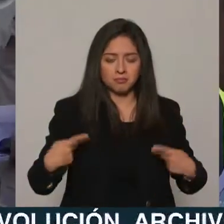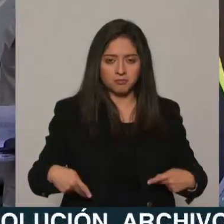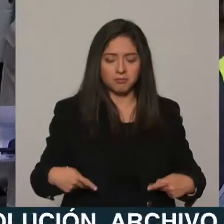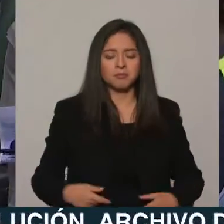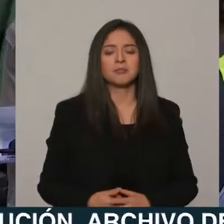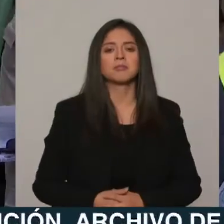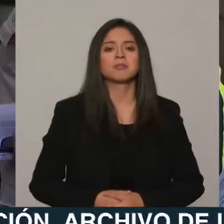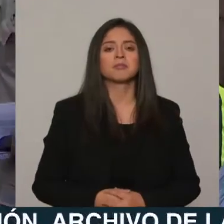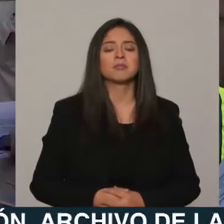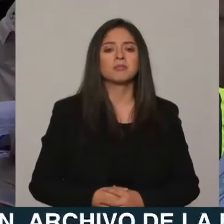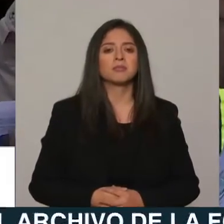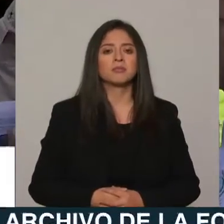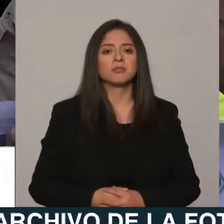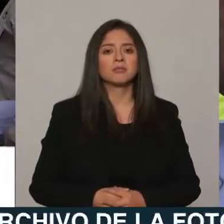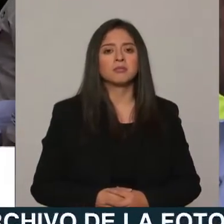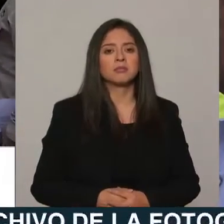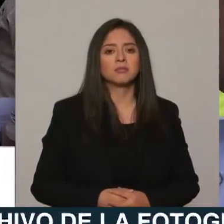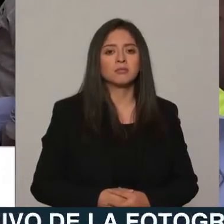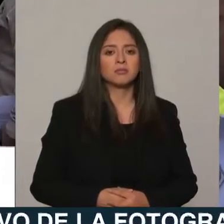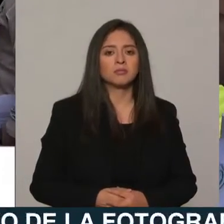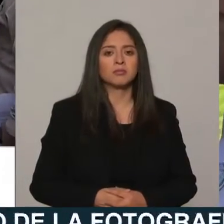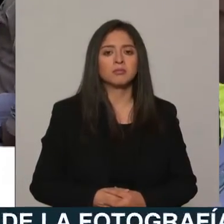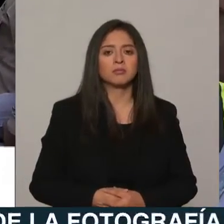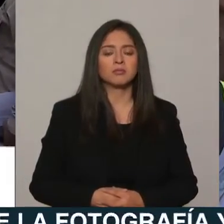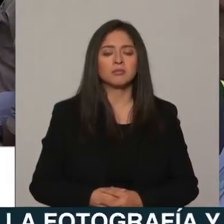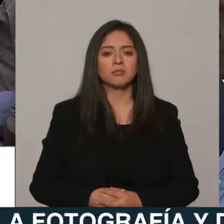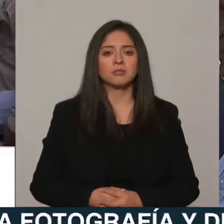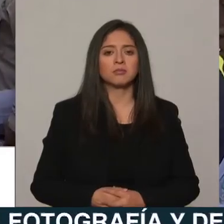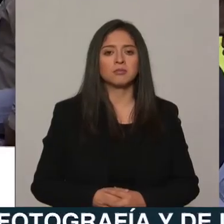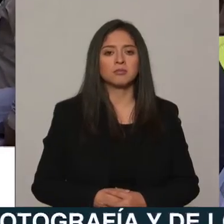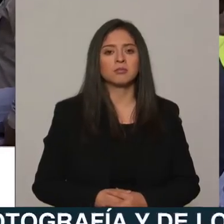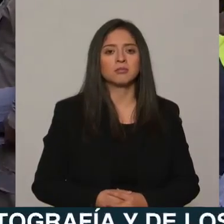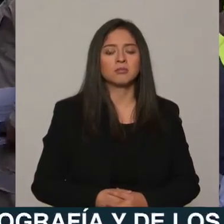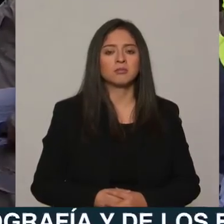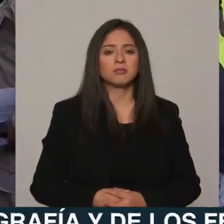Con imágenes de Javier Cordero, Enrique Muñiz, 21 Noticias.